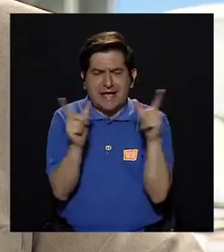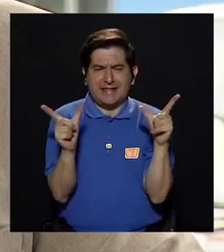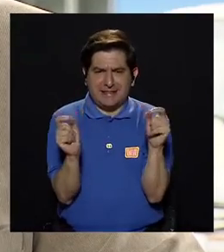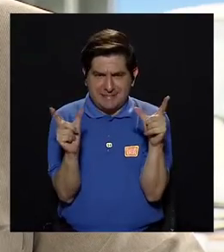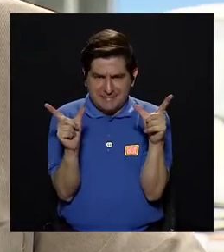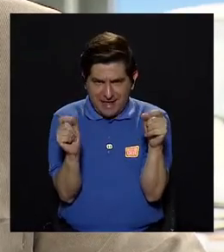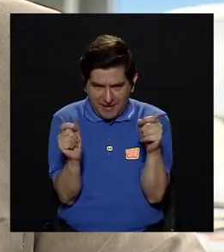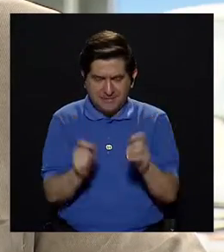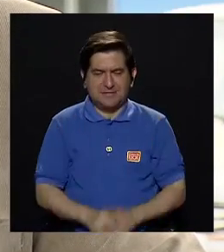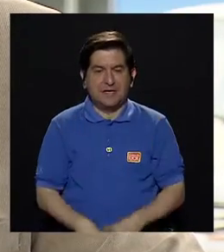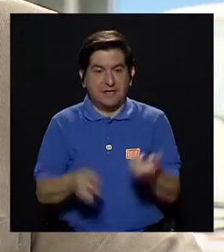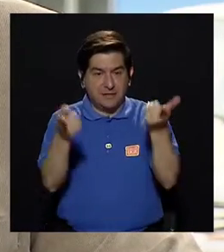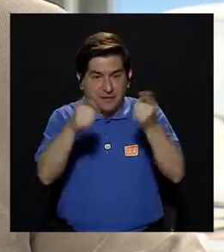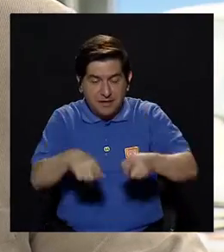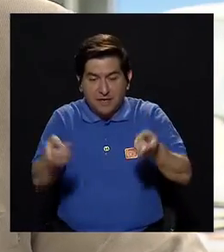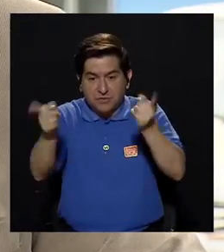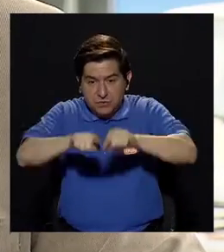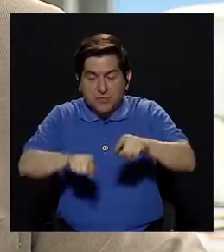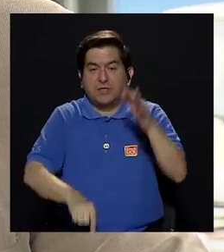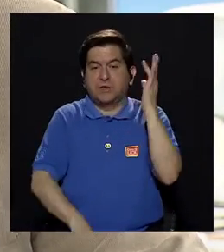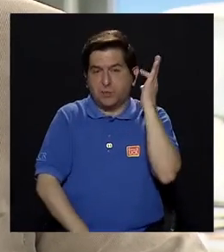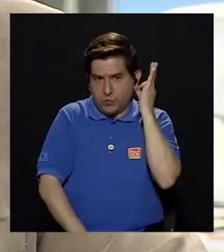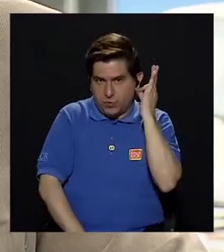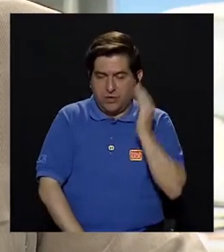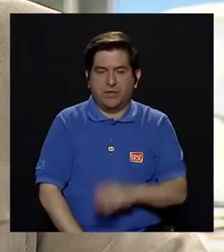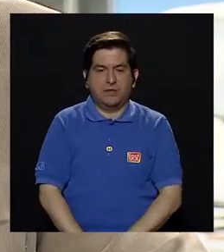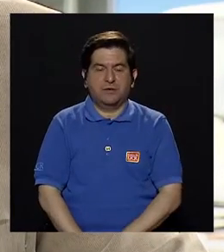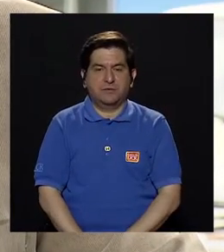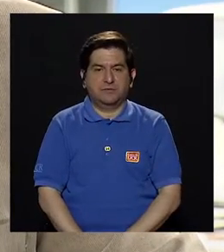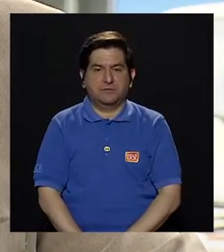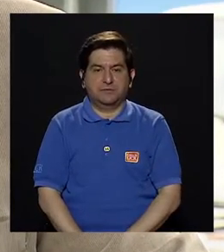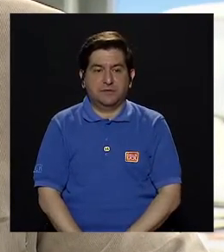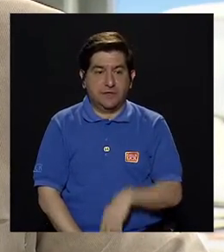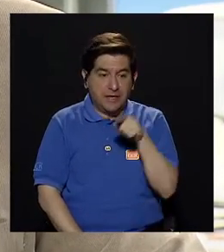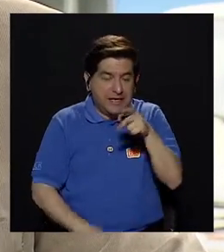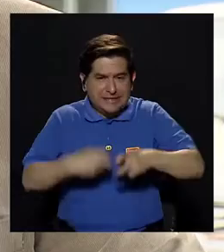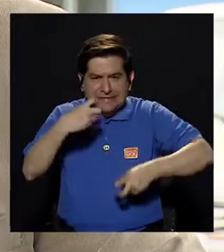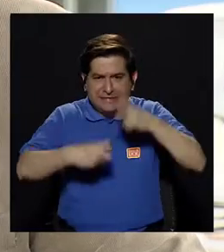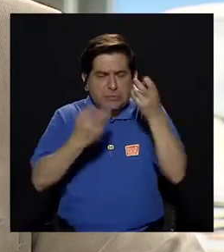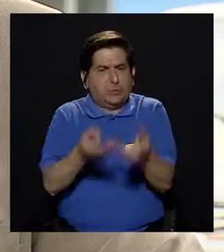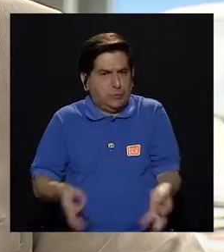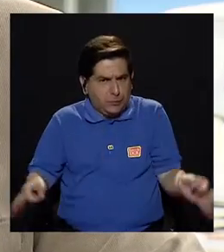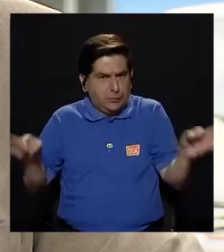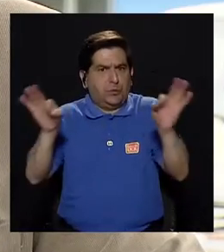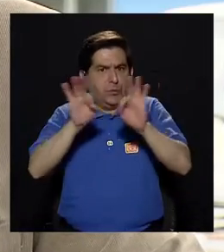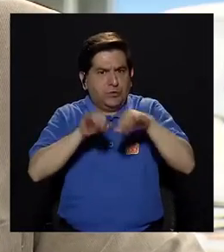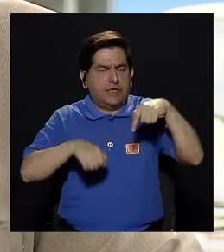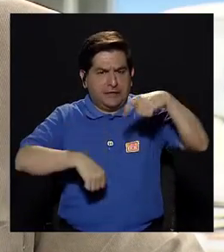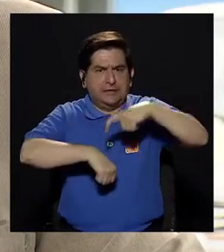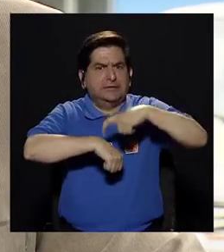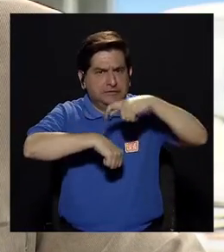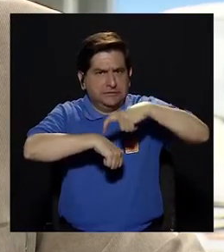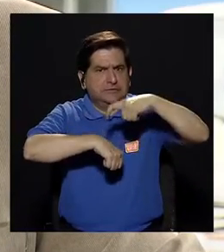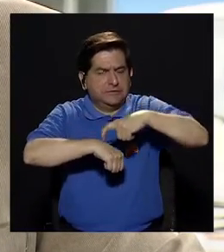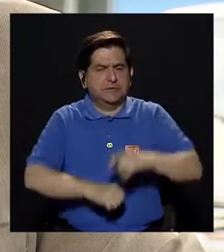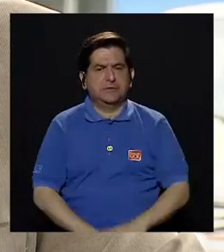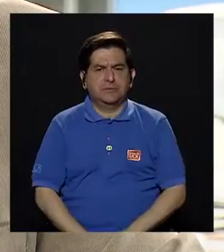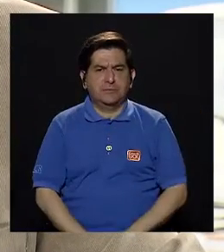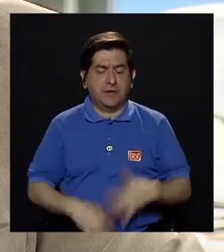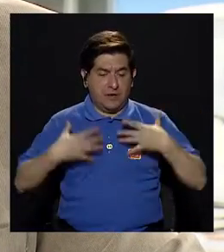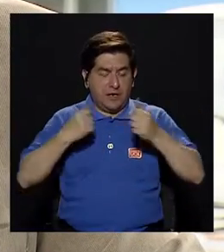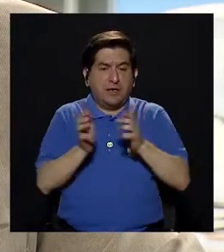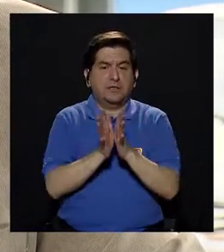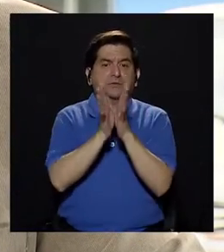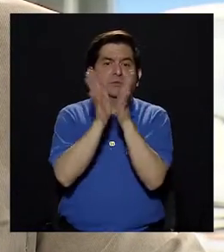específicos de cáncer que se presentan en mujeres y que son un problema importante hoy en día en tema